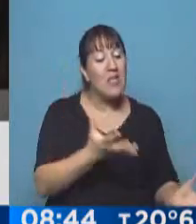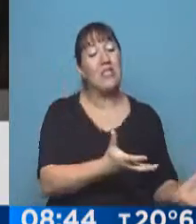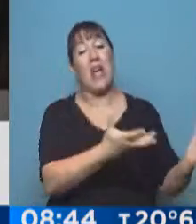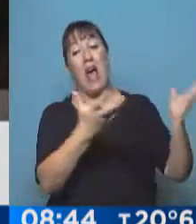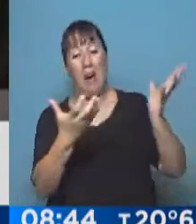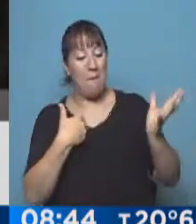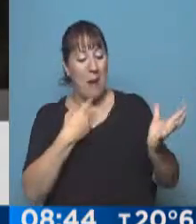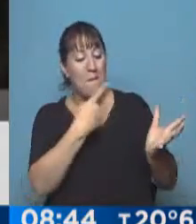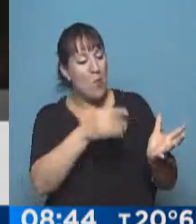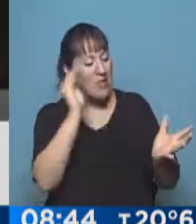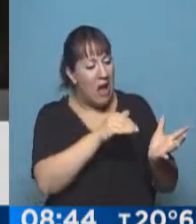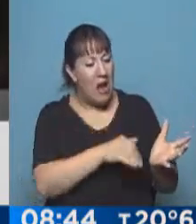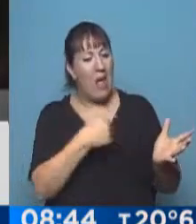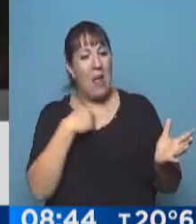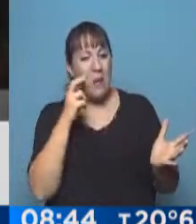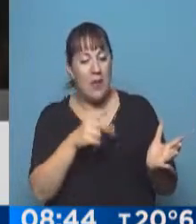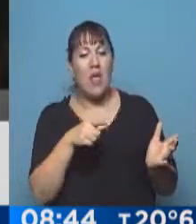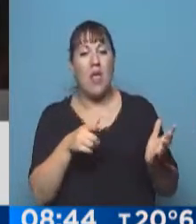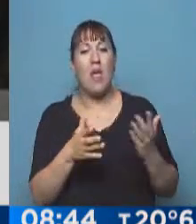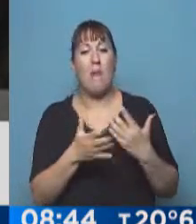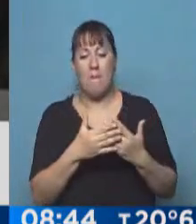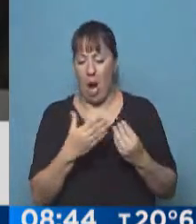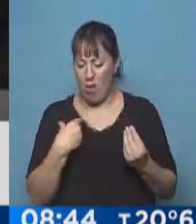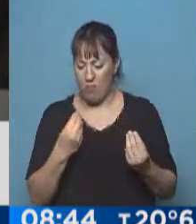preguntarle: Matías, Matías, vi que la mano se me mojó.